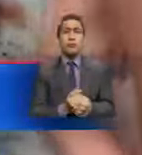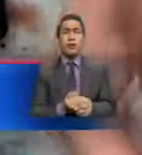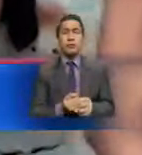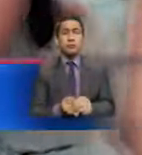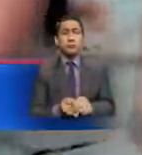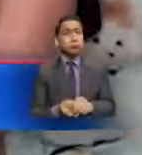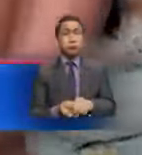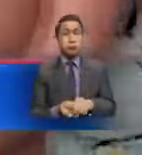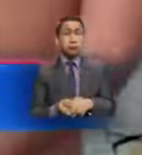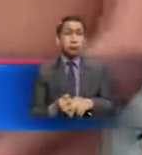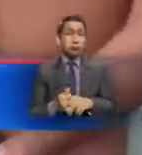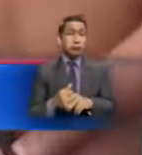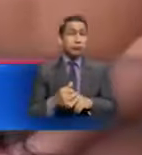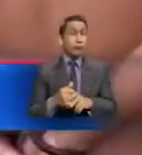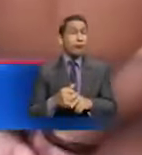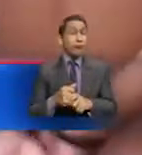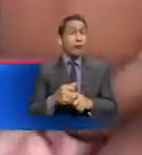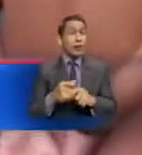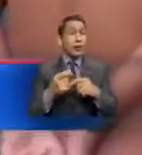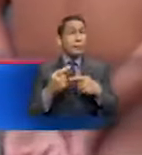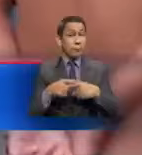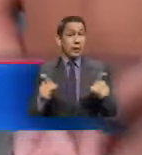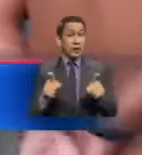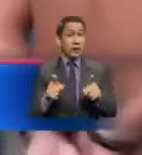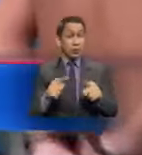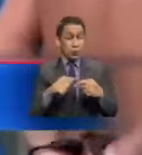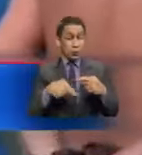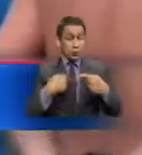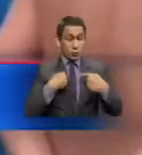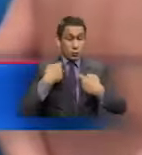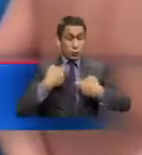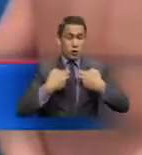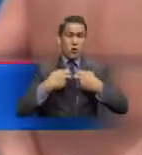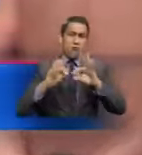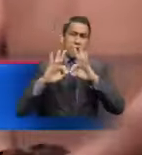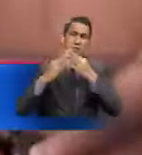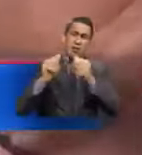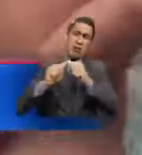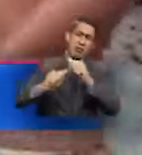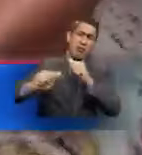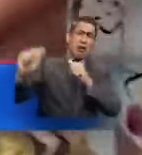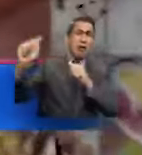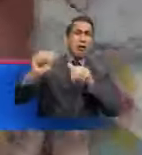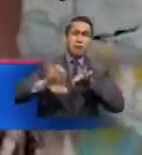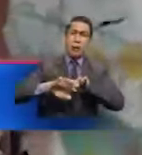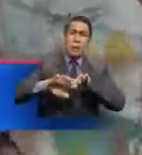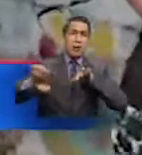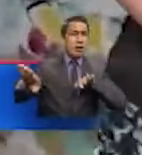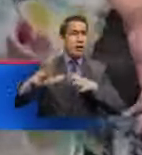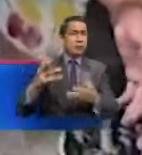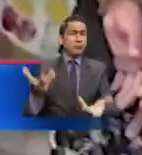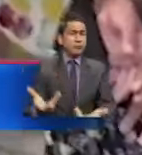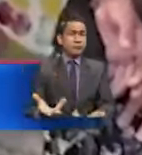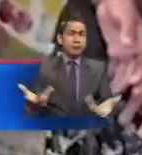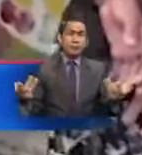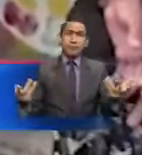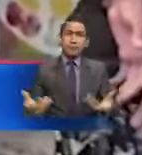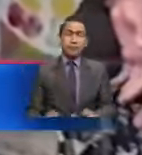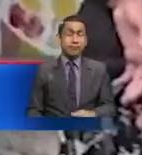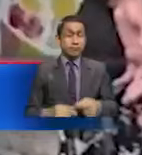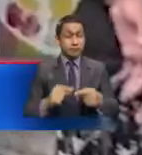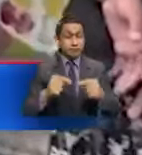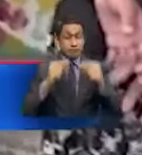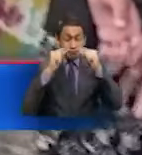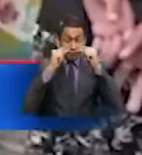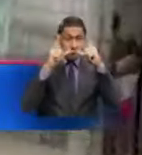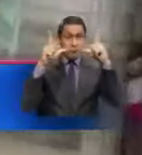puede apoyar, pero uno pierde su familia, porque no sabemos lo que hacemos. Después, cuando ya abrimos los ojos, nos